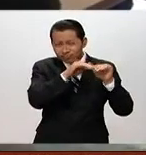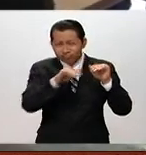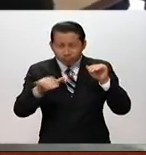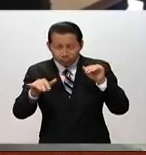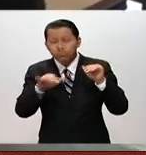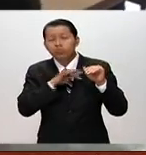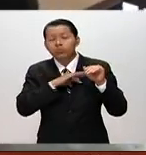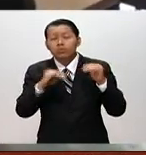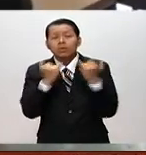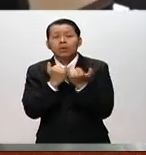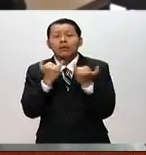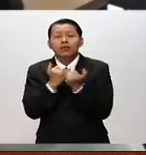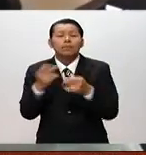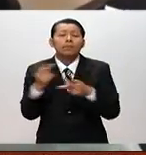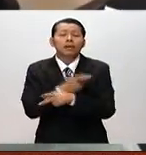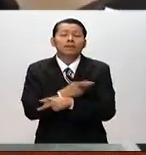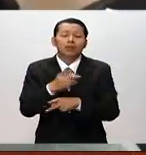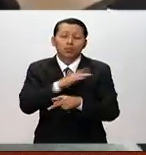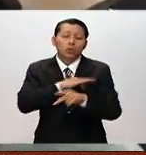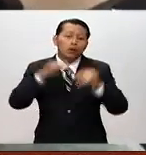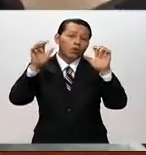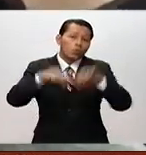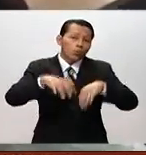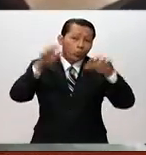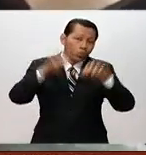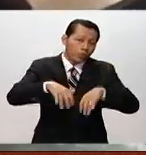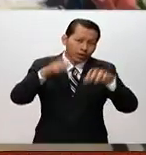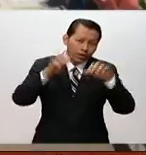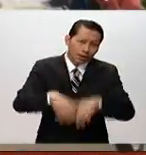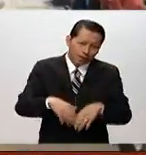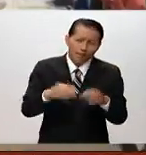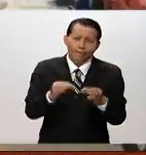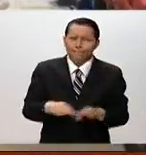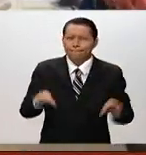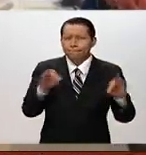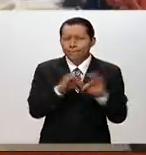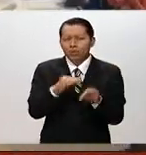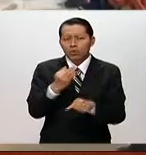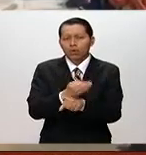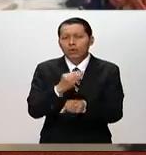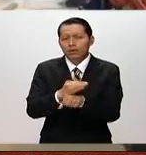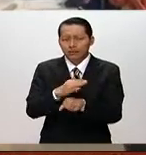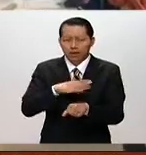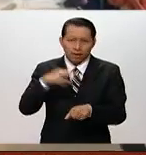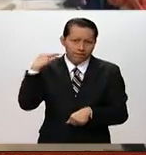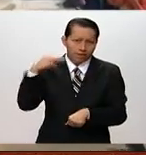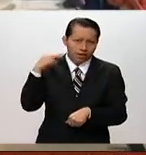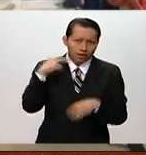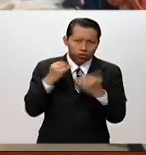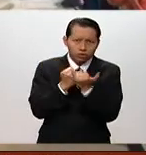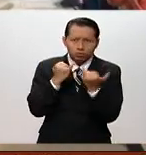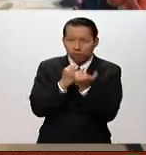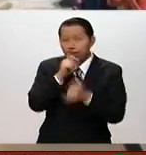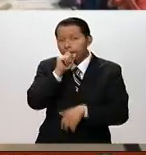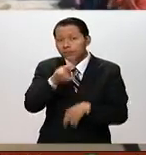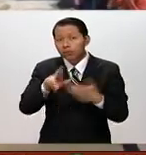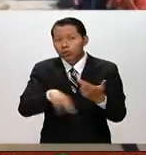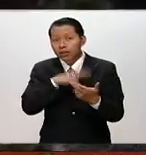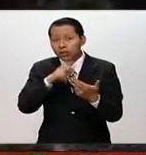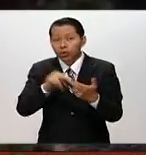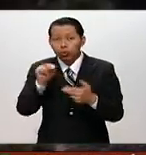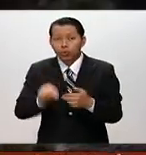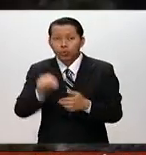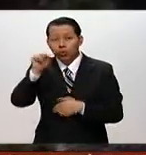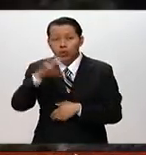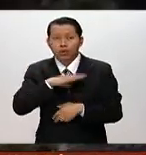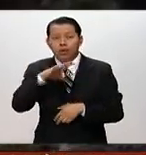central, por lo que el potencial de lluvias y chubascos es importante aquí en territorio estatal. Lo mismo ocurre en la región del norte,